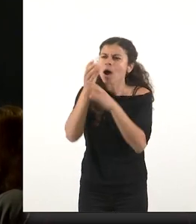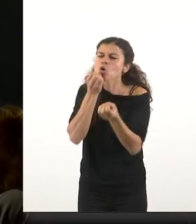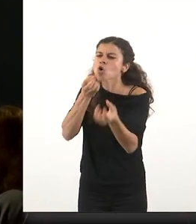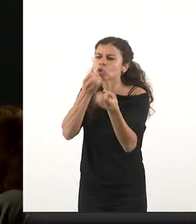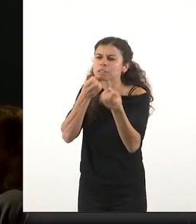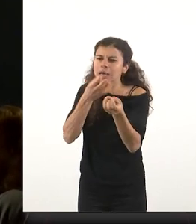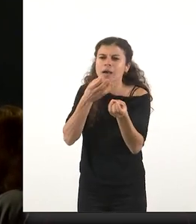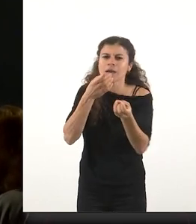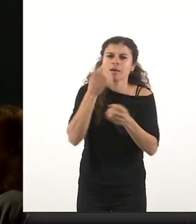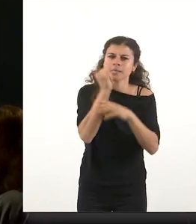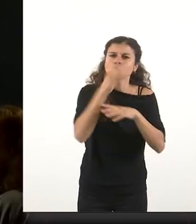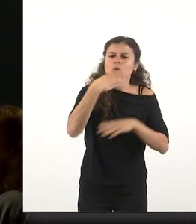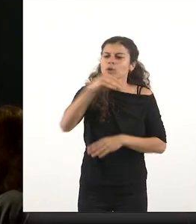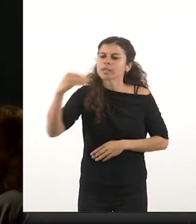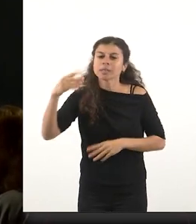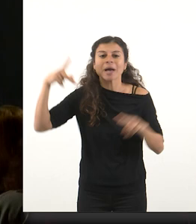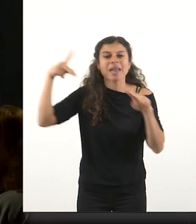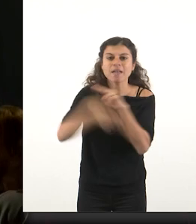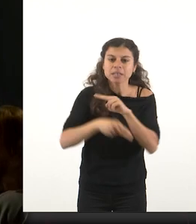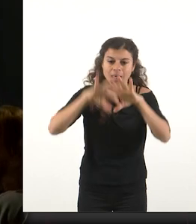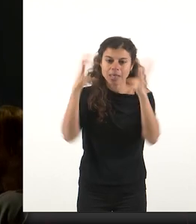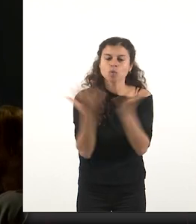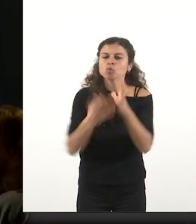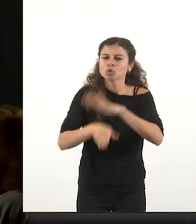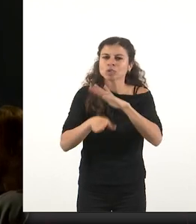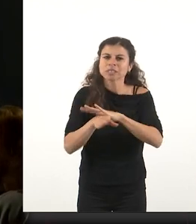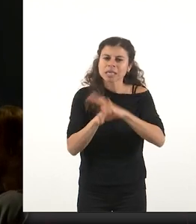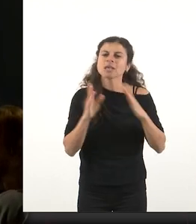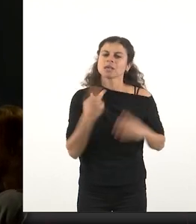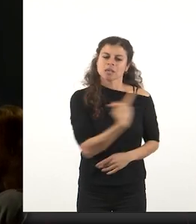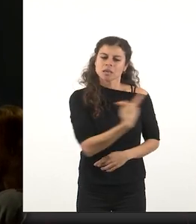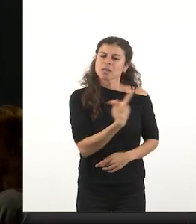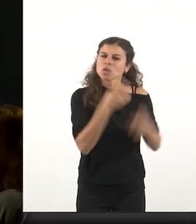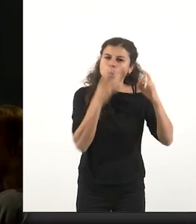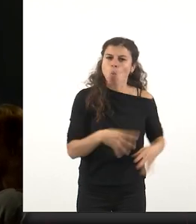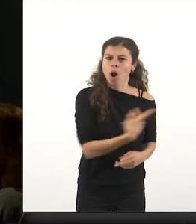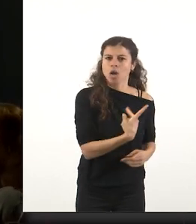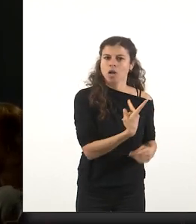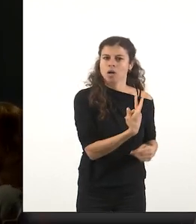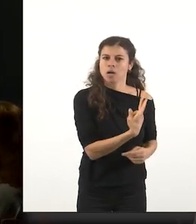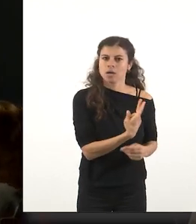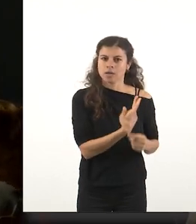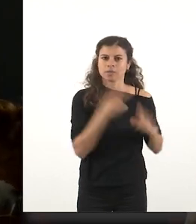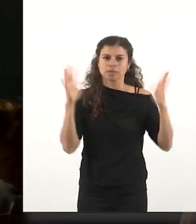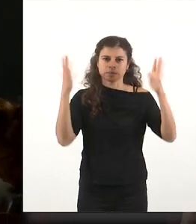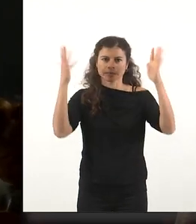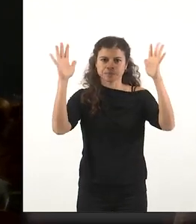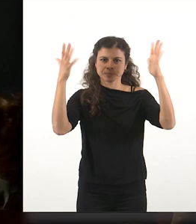más Pamela ni más Antonio. Pero si yo tuviera hijos con Antonio, si yo tuviera hijos con Antonio,